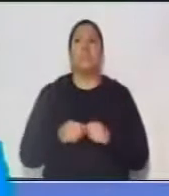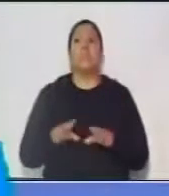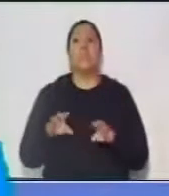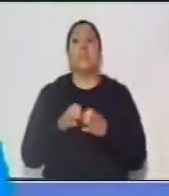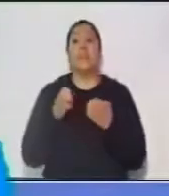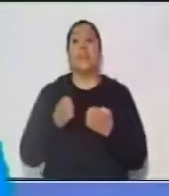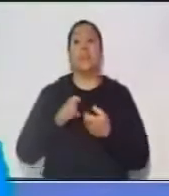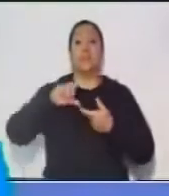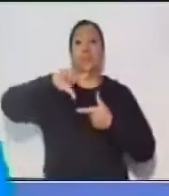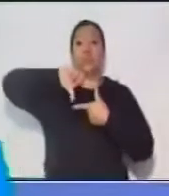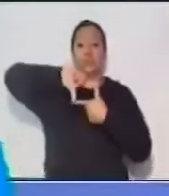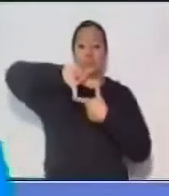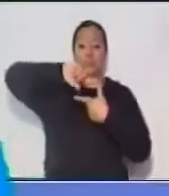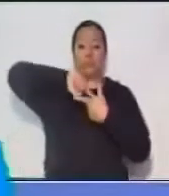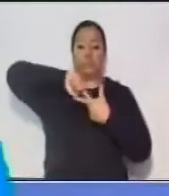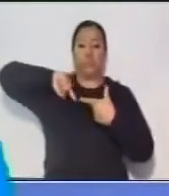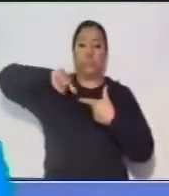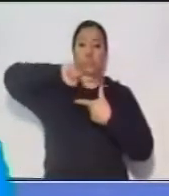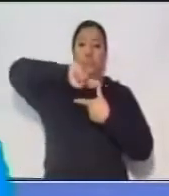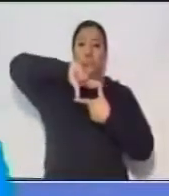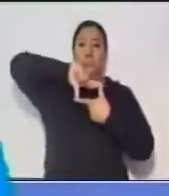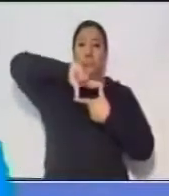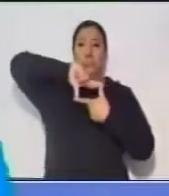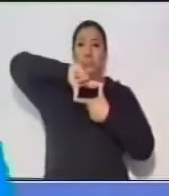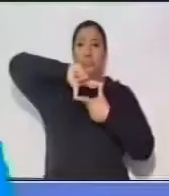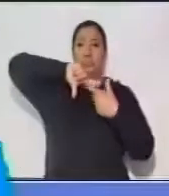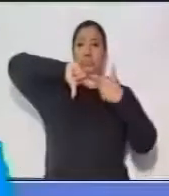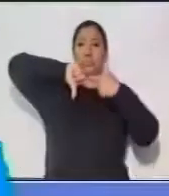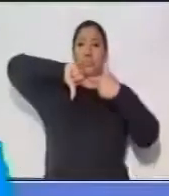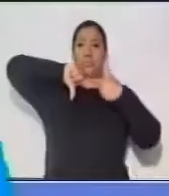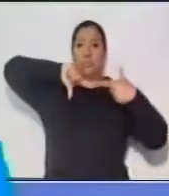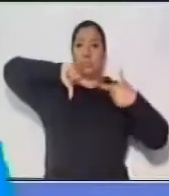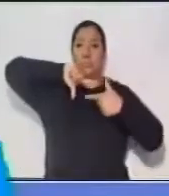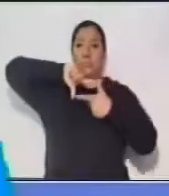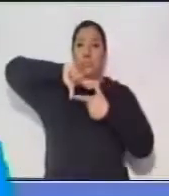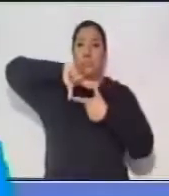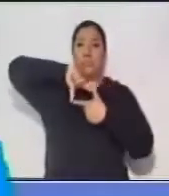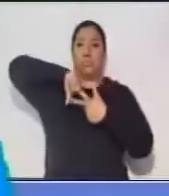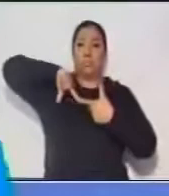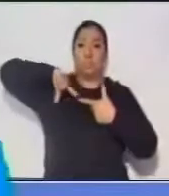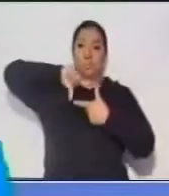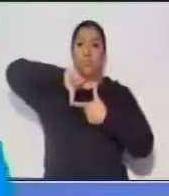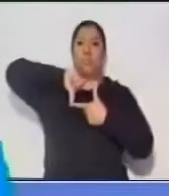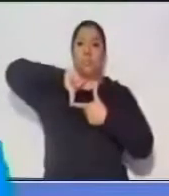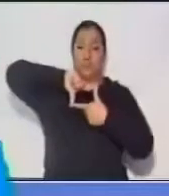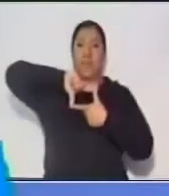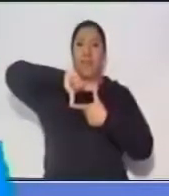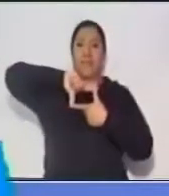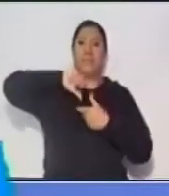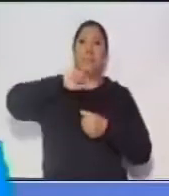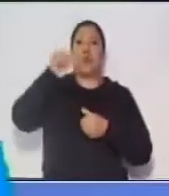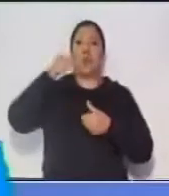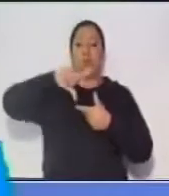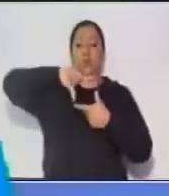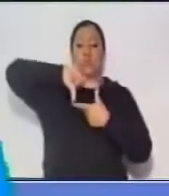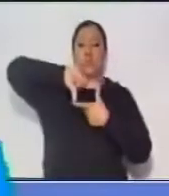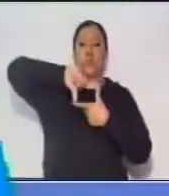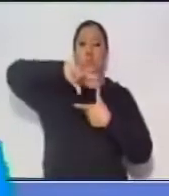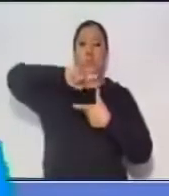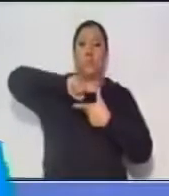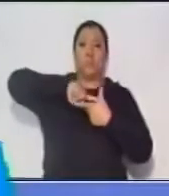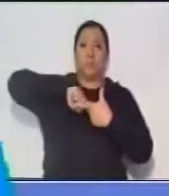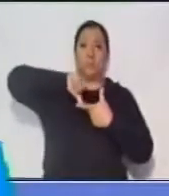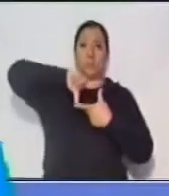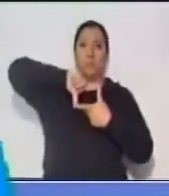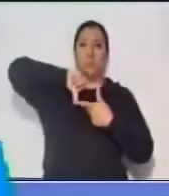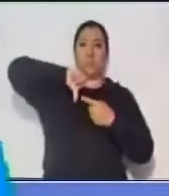paralelos tienen igual medida. Del punto A al D, el segmento AD es